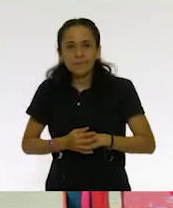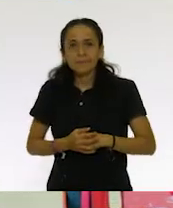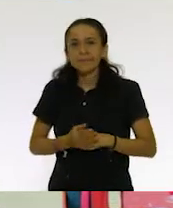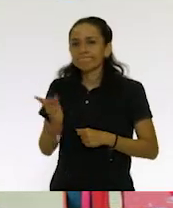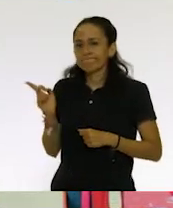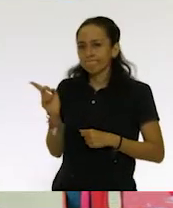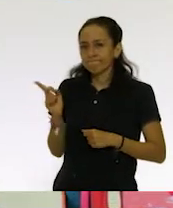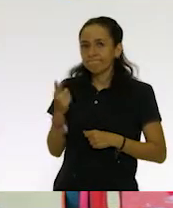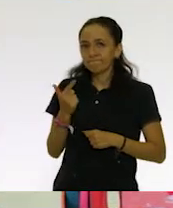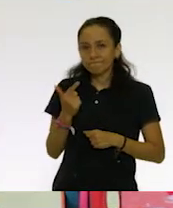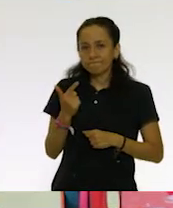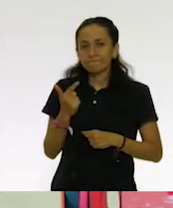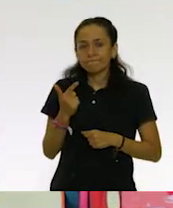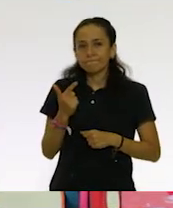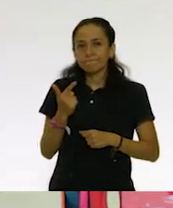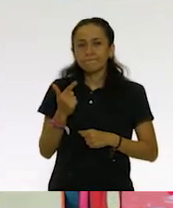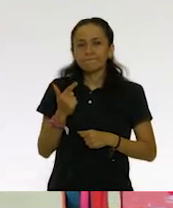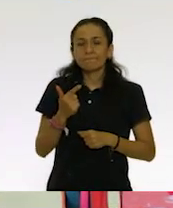Siete.